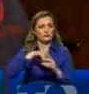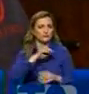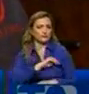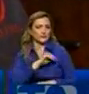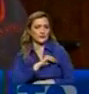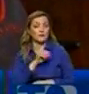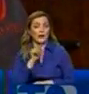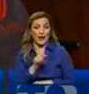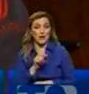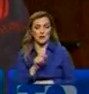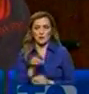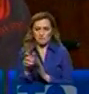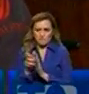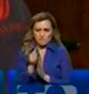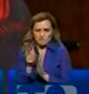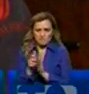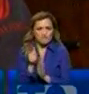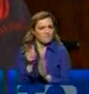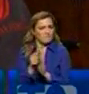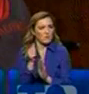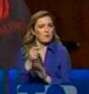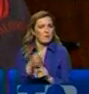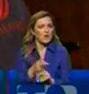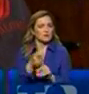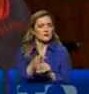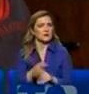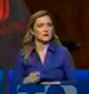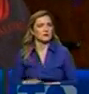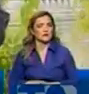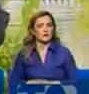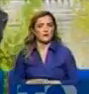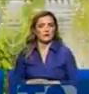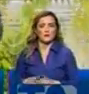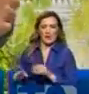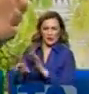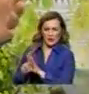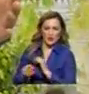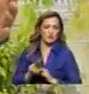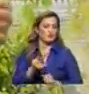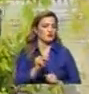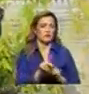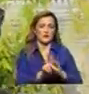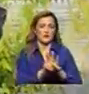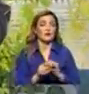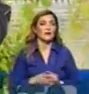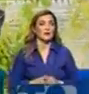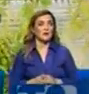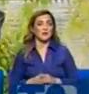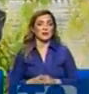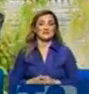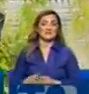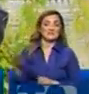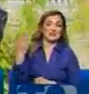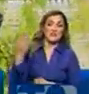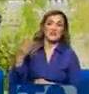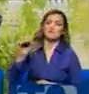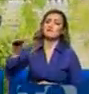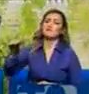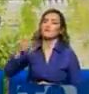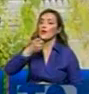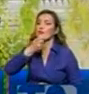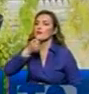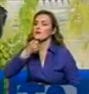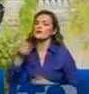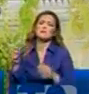municipio? ¿Es legal eso, concejal? No es legal. Y hemos tratado de comunicarnos con el alcalde de Cayambe,